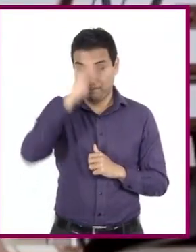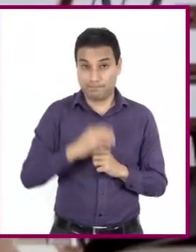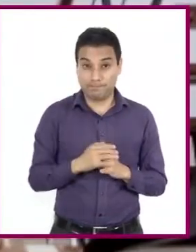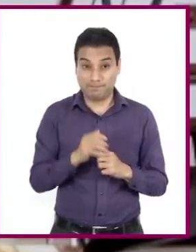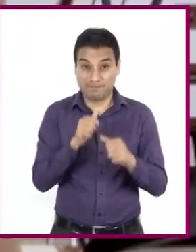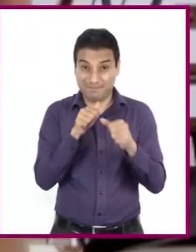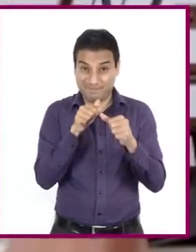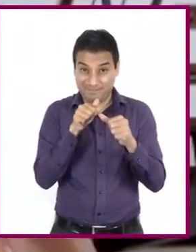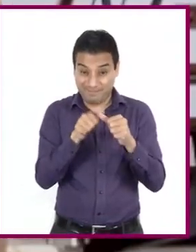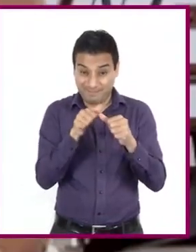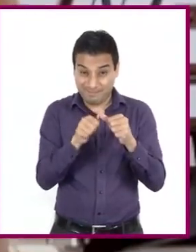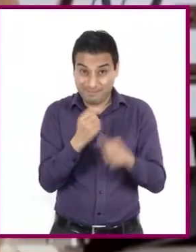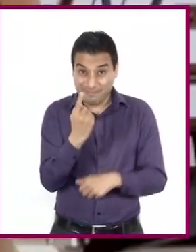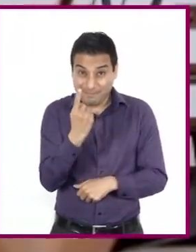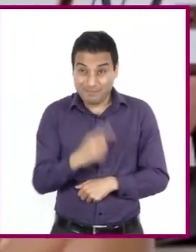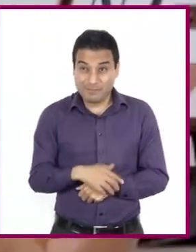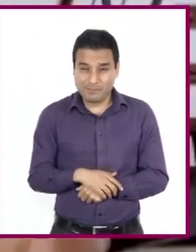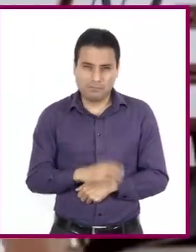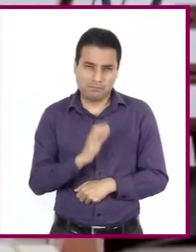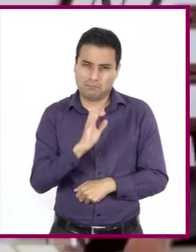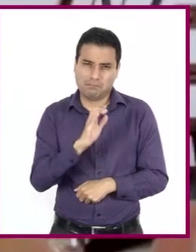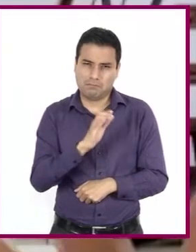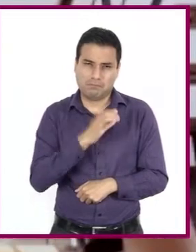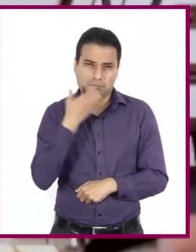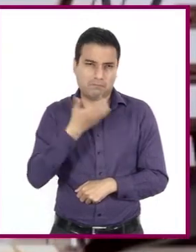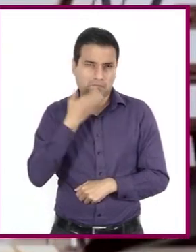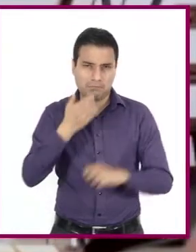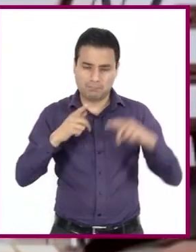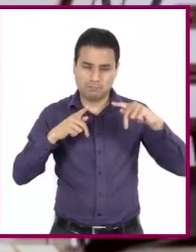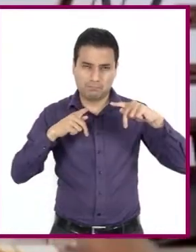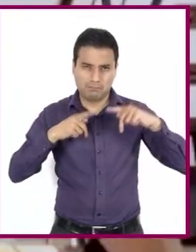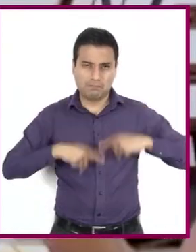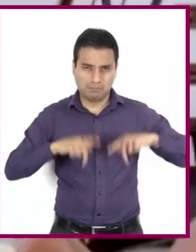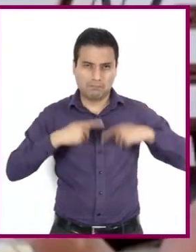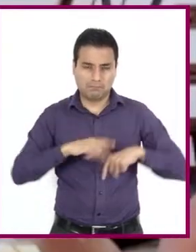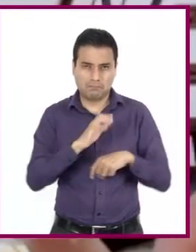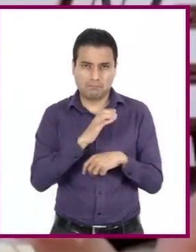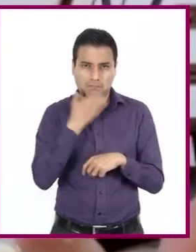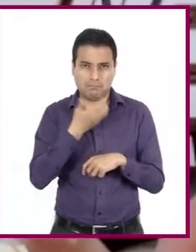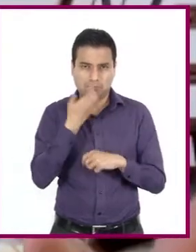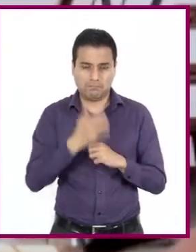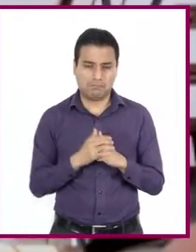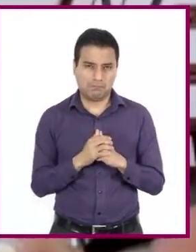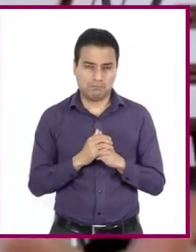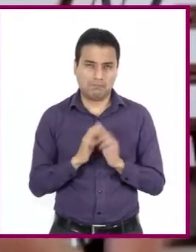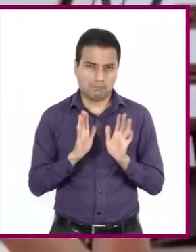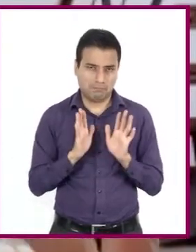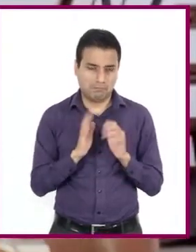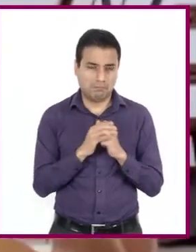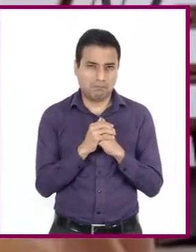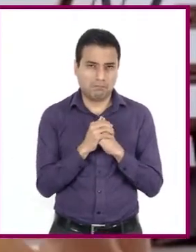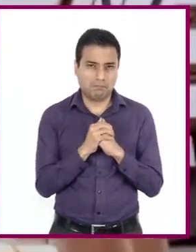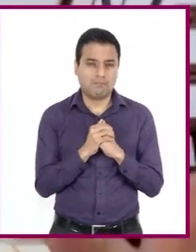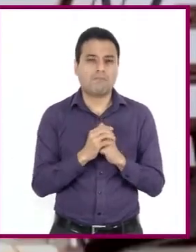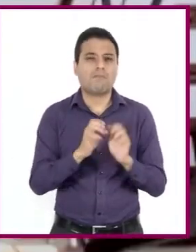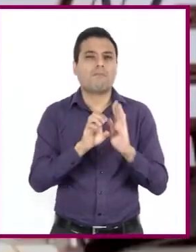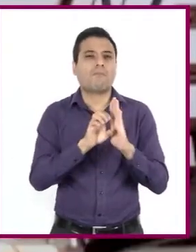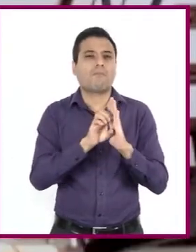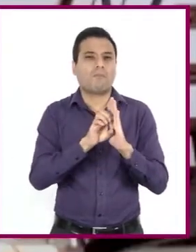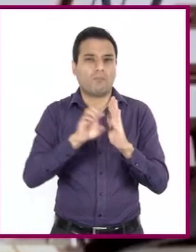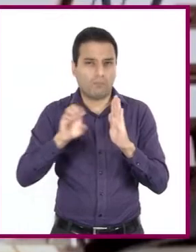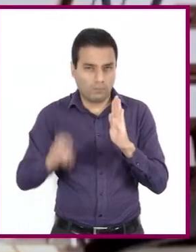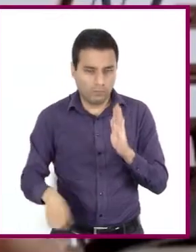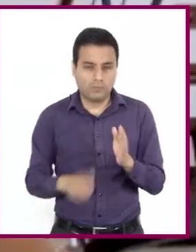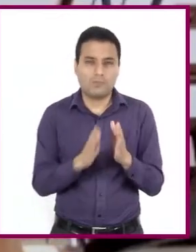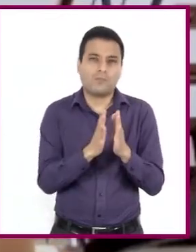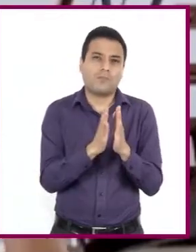de letra para un poema, es la forma más habitual a la que nos enfrentamos cuando leemos poesía. Si nosotros tomamos un libro